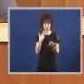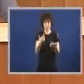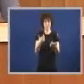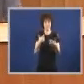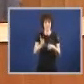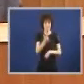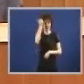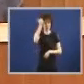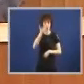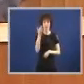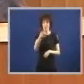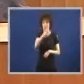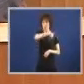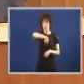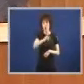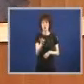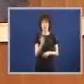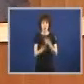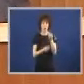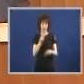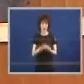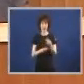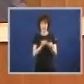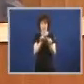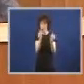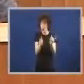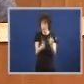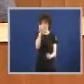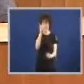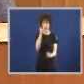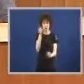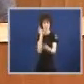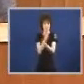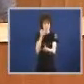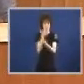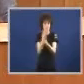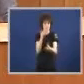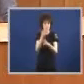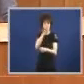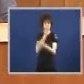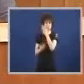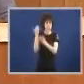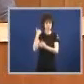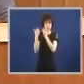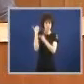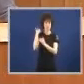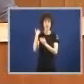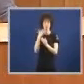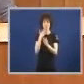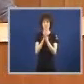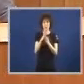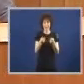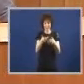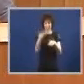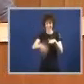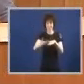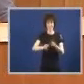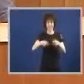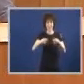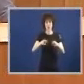vostedes solamente interveñen da forma máis neoconservadora, da forma máis reaccionaria, que é a de limitar o gasto, sin establecer tampouco unha forma